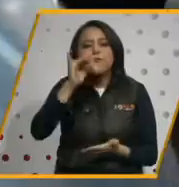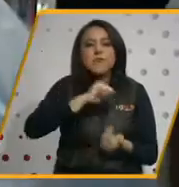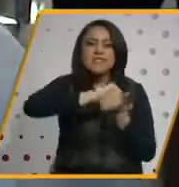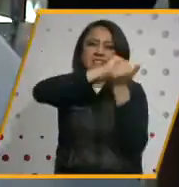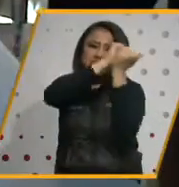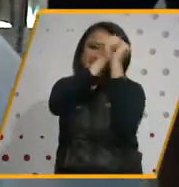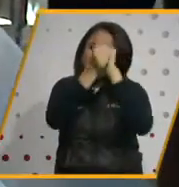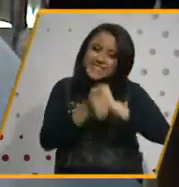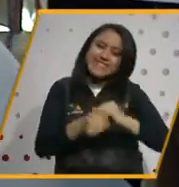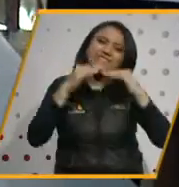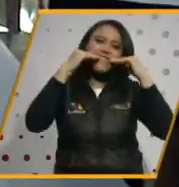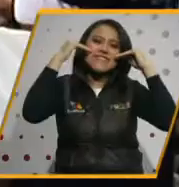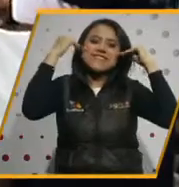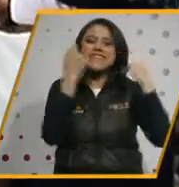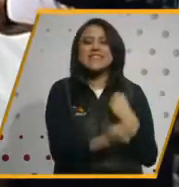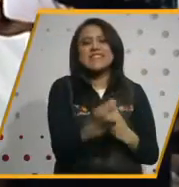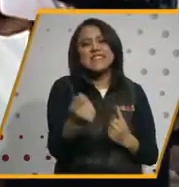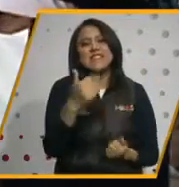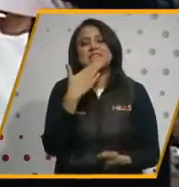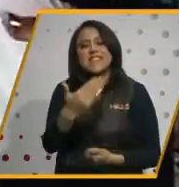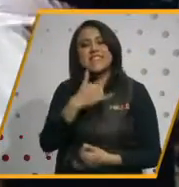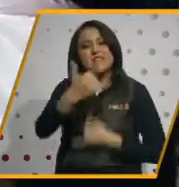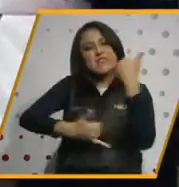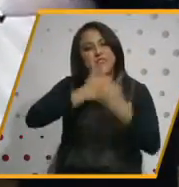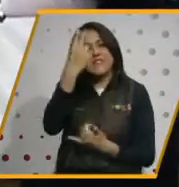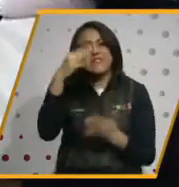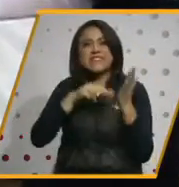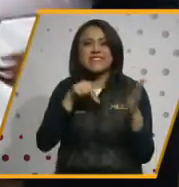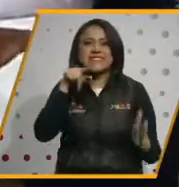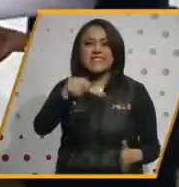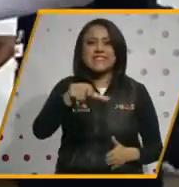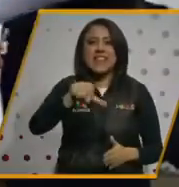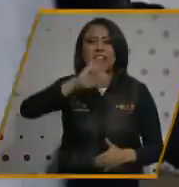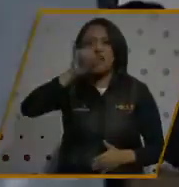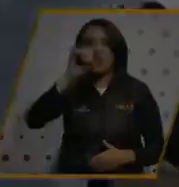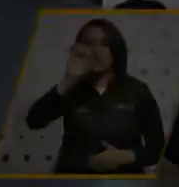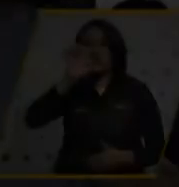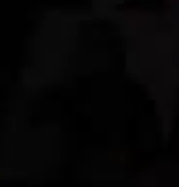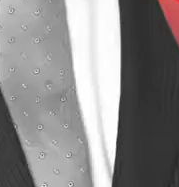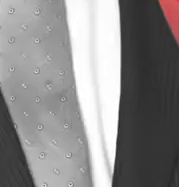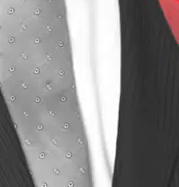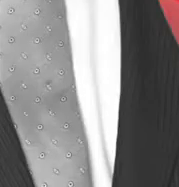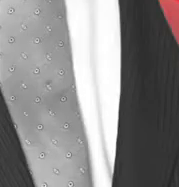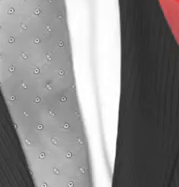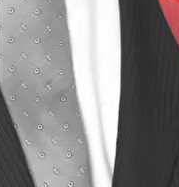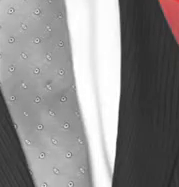tesoro, la sonrisa de un niño. Para Juguetón 2017, Jocelyn González.